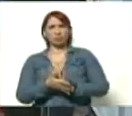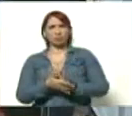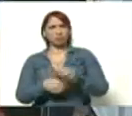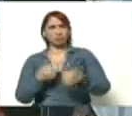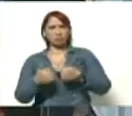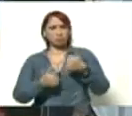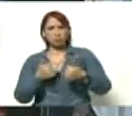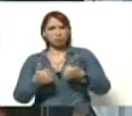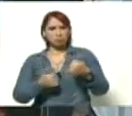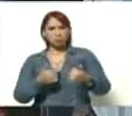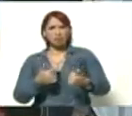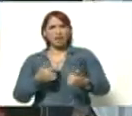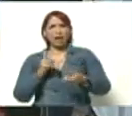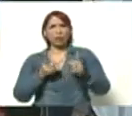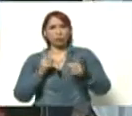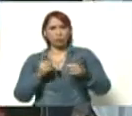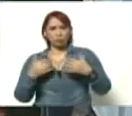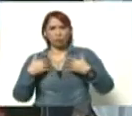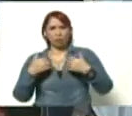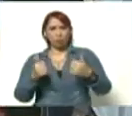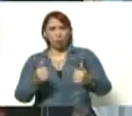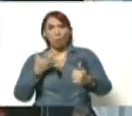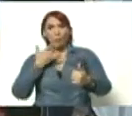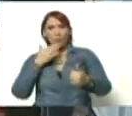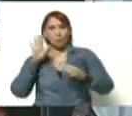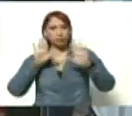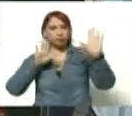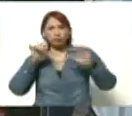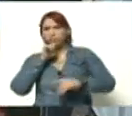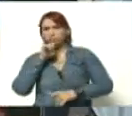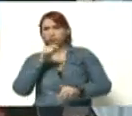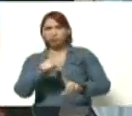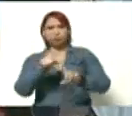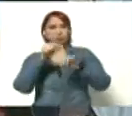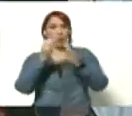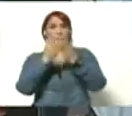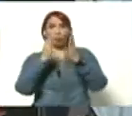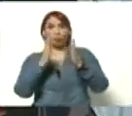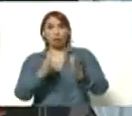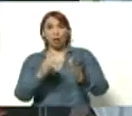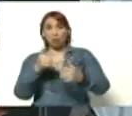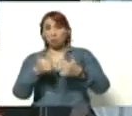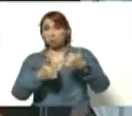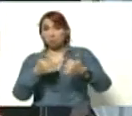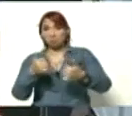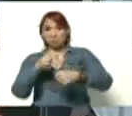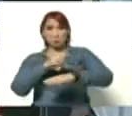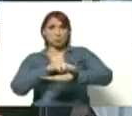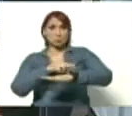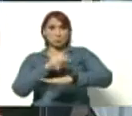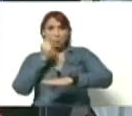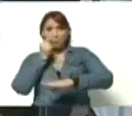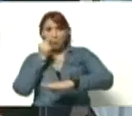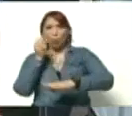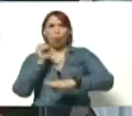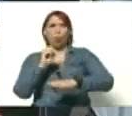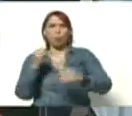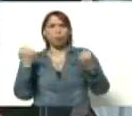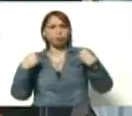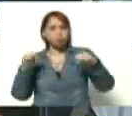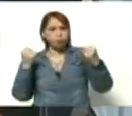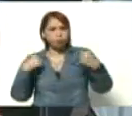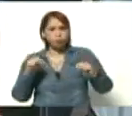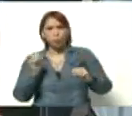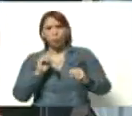la salud. Muchos de ellos hacen la mano, quienes van a estudiar para médico, fisioterapia,